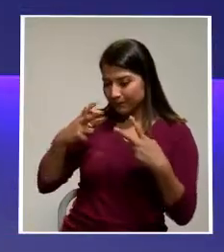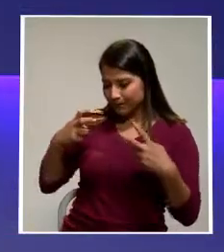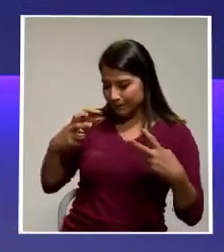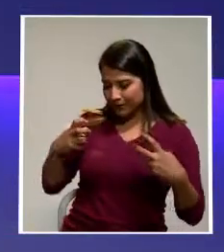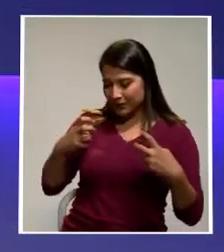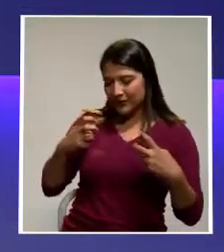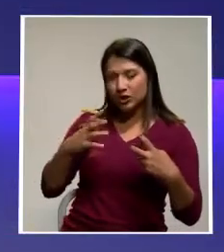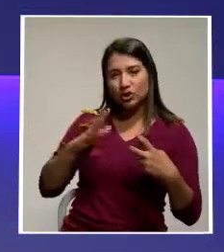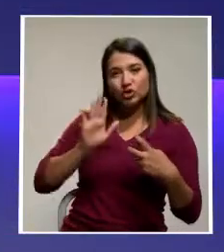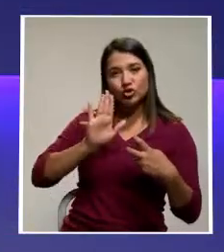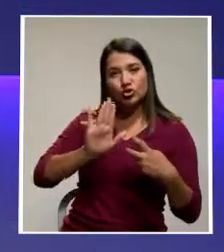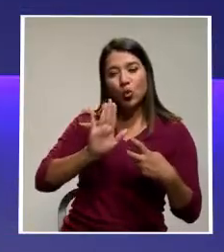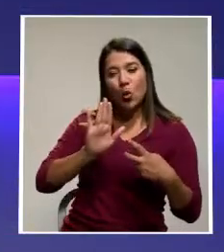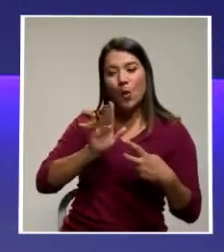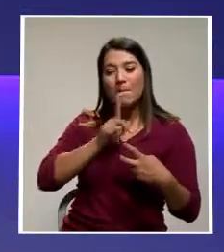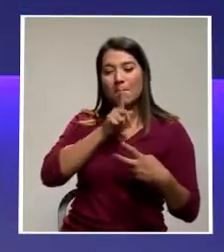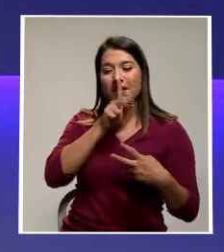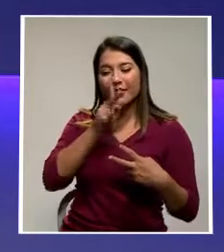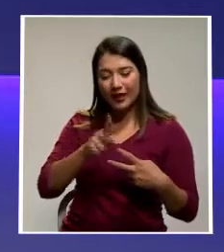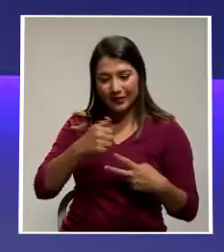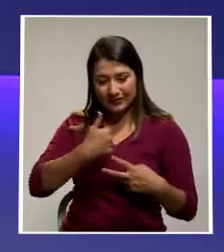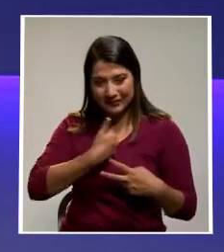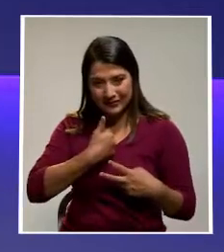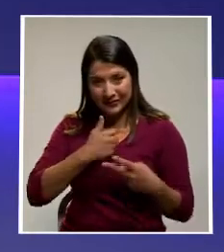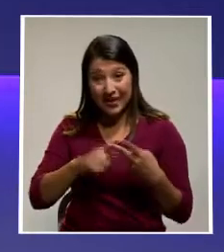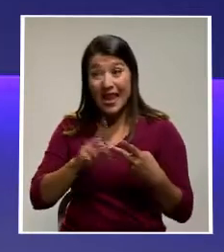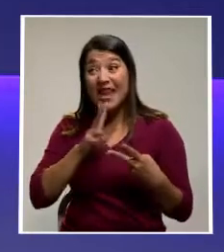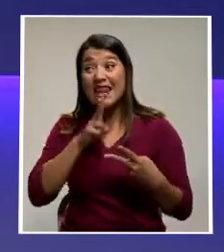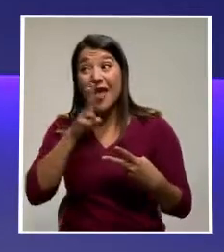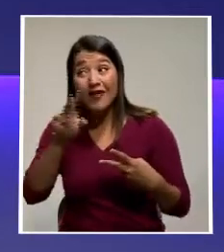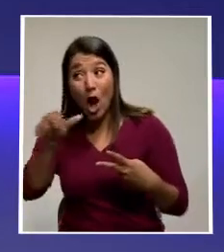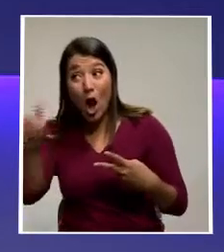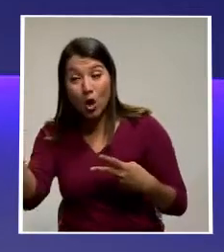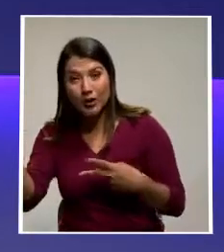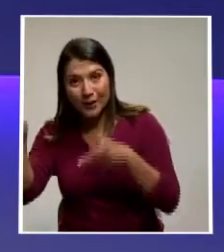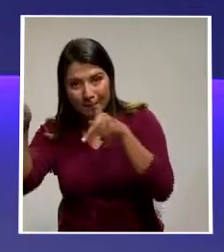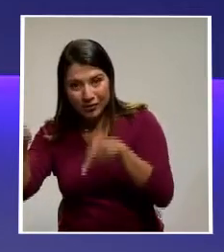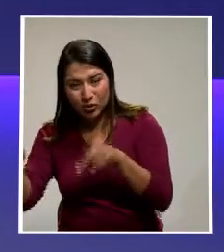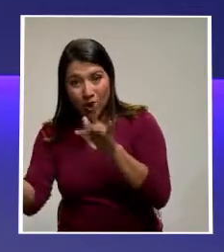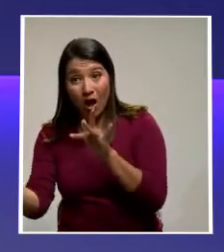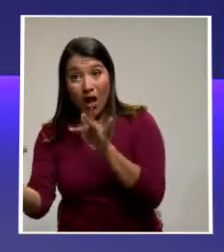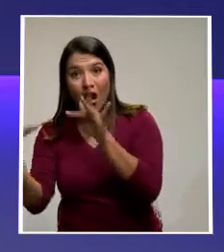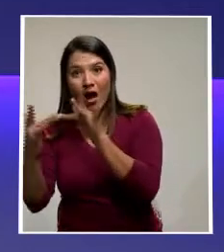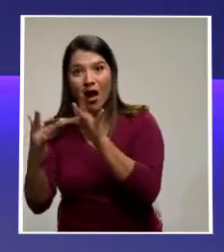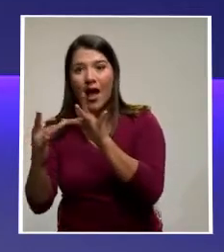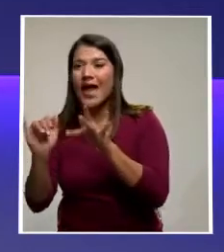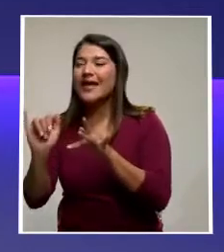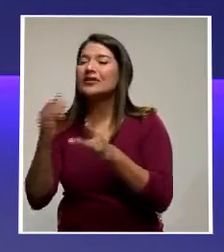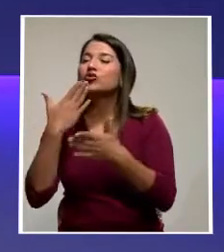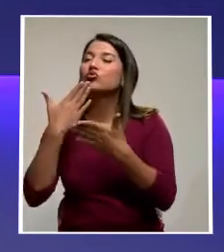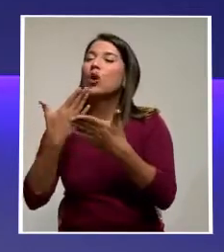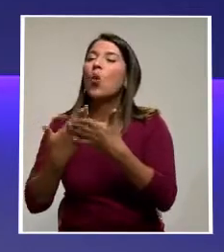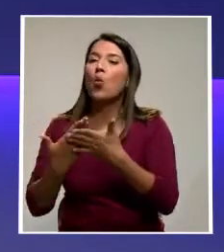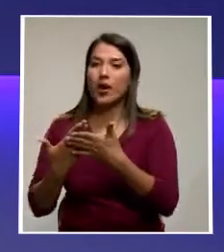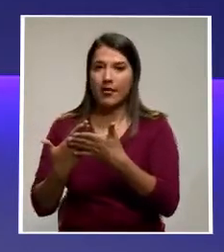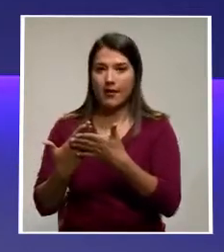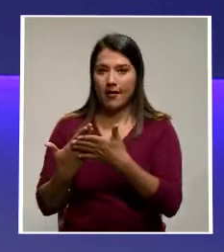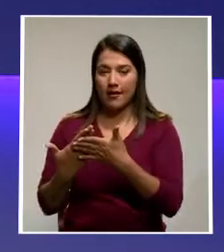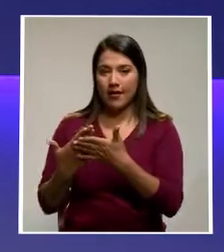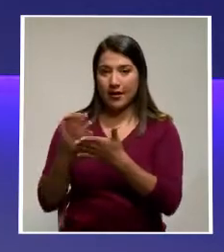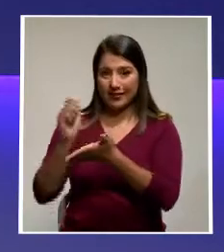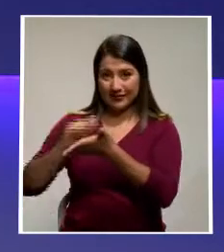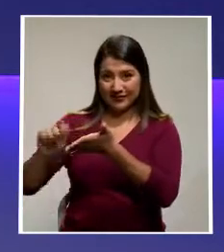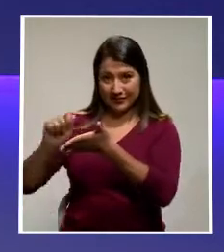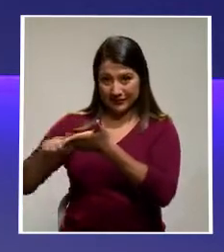verdad profunda de los demás, esa es la base de la buena literatura. Como dice Javier Cercas, la literatura